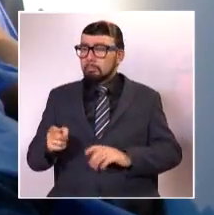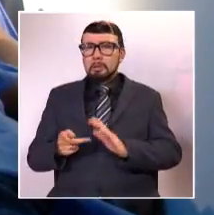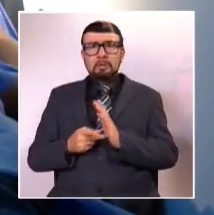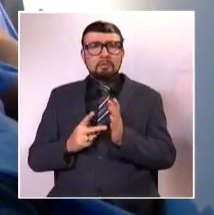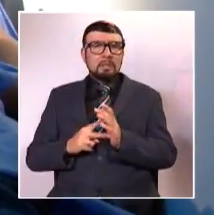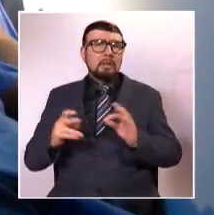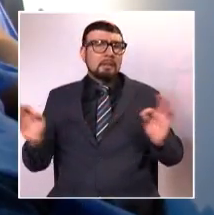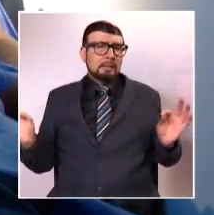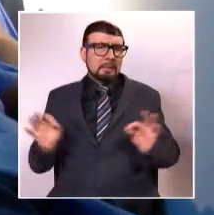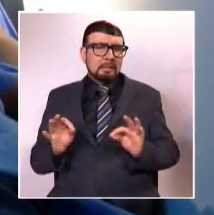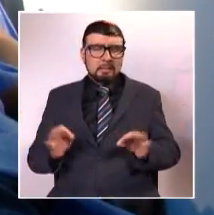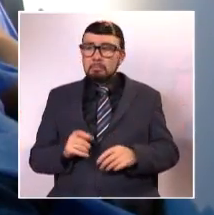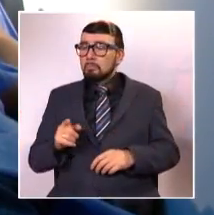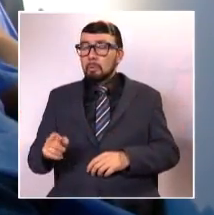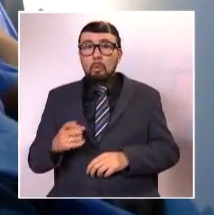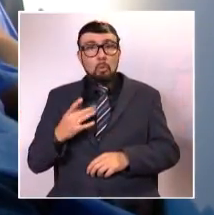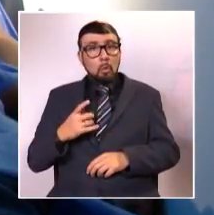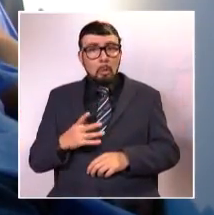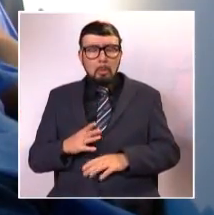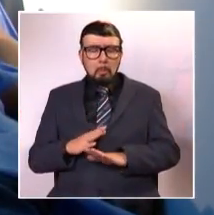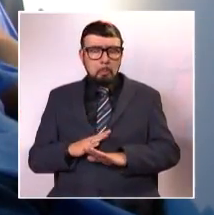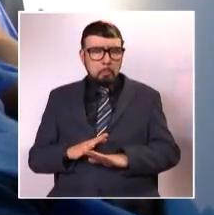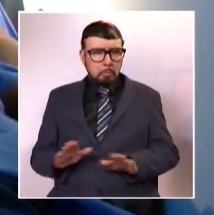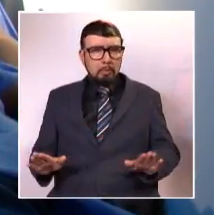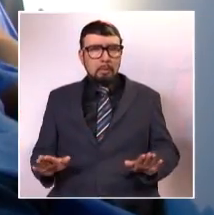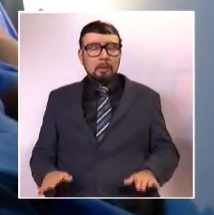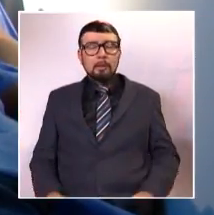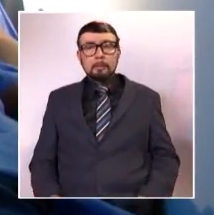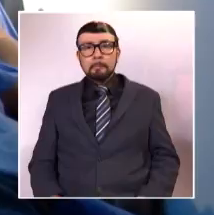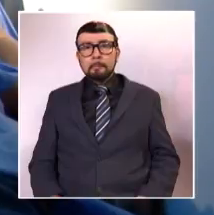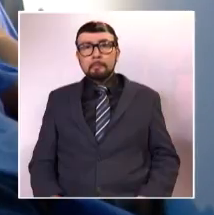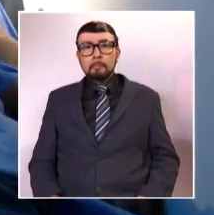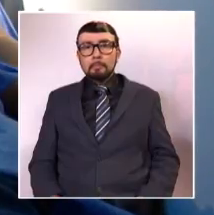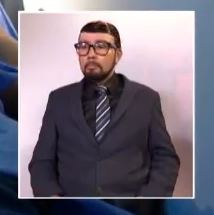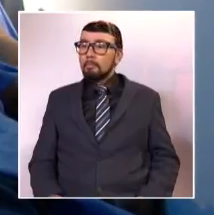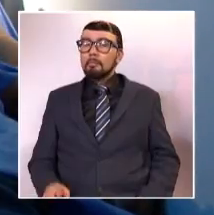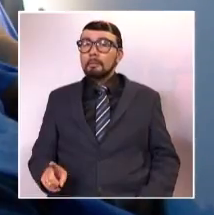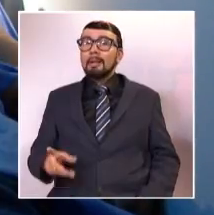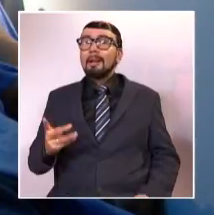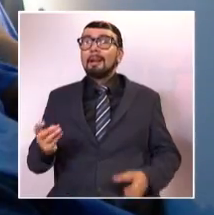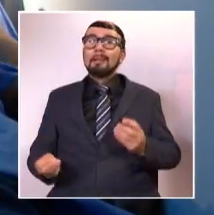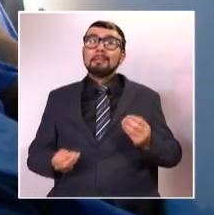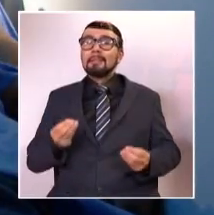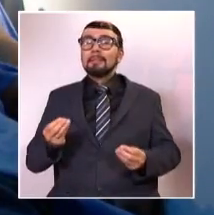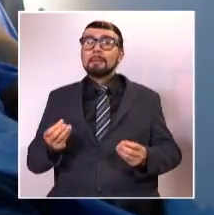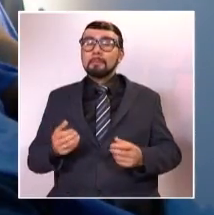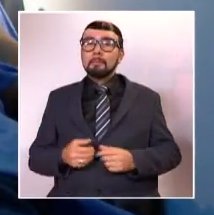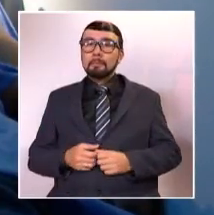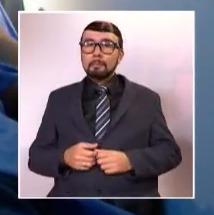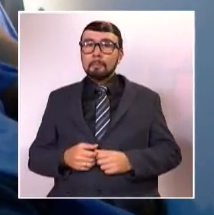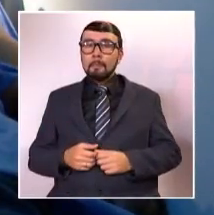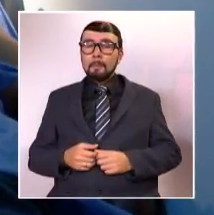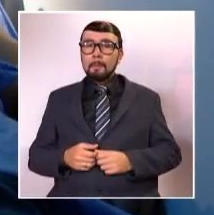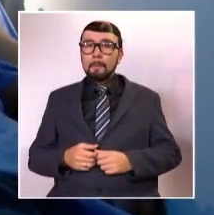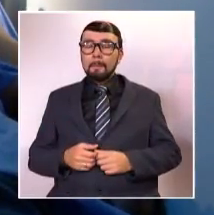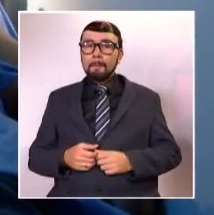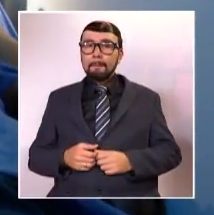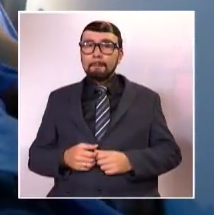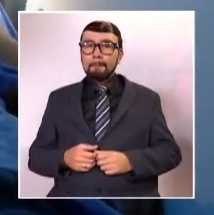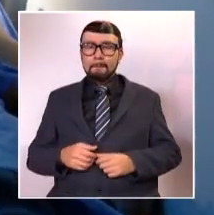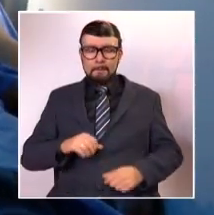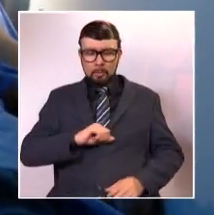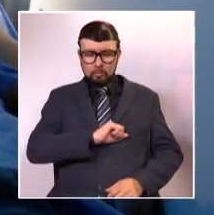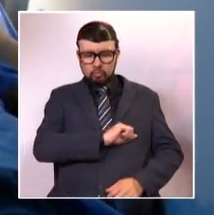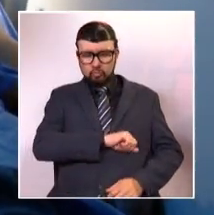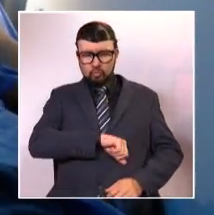sencillo, no es nada doloroso. Para ello utilizamos también nuestro traductor de alta